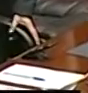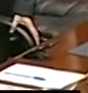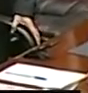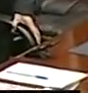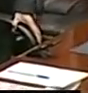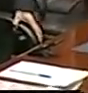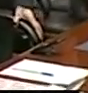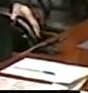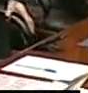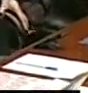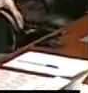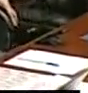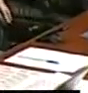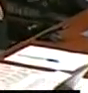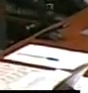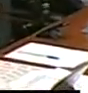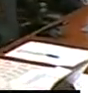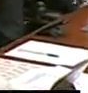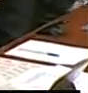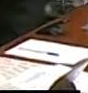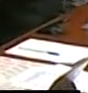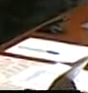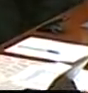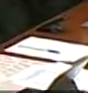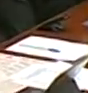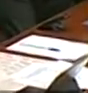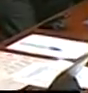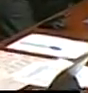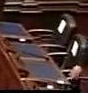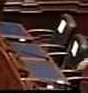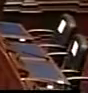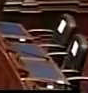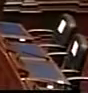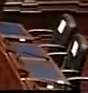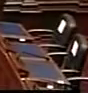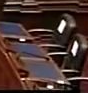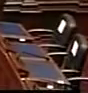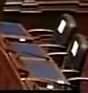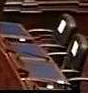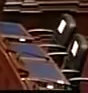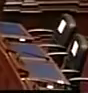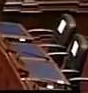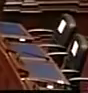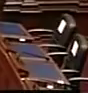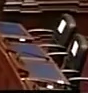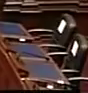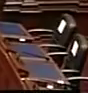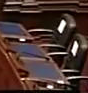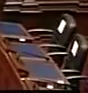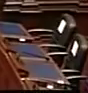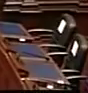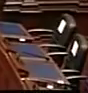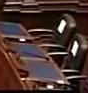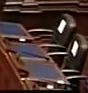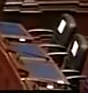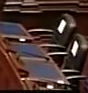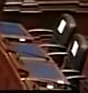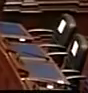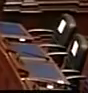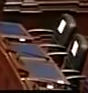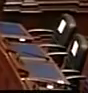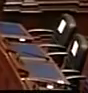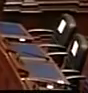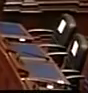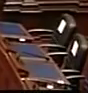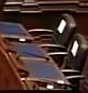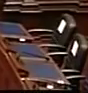un referéndum. Asimismo, ha manifestado dejar los celos políticos de lado. Él ha asegurado de